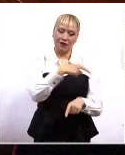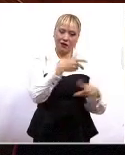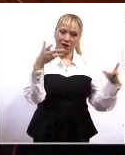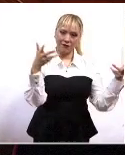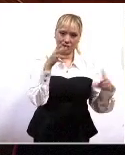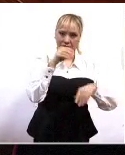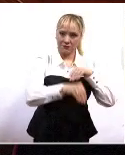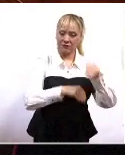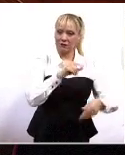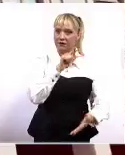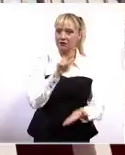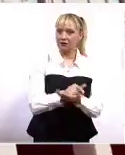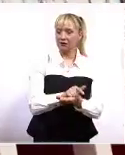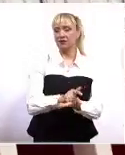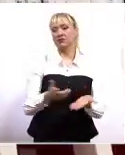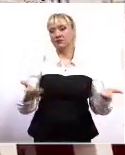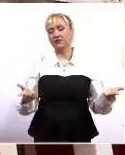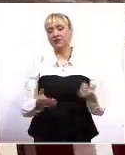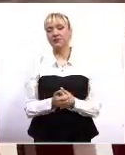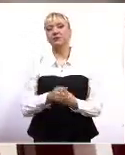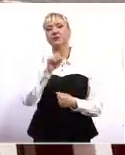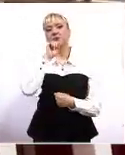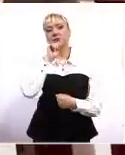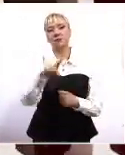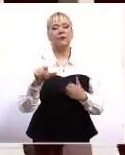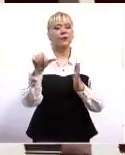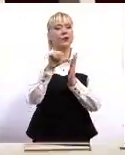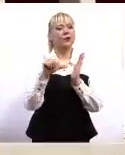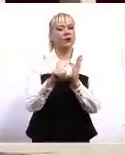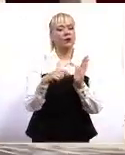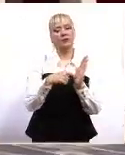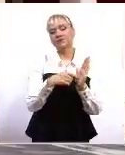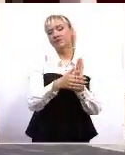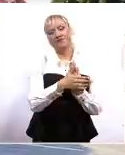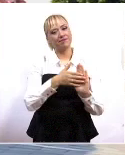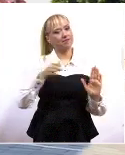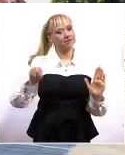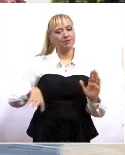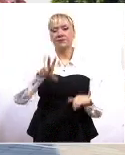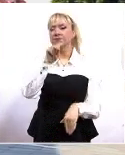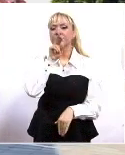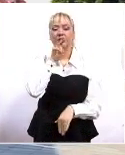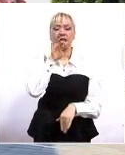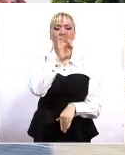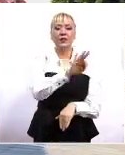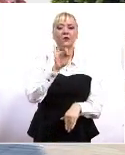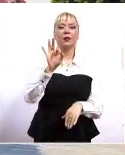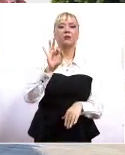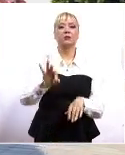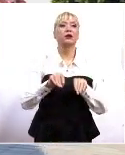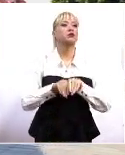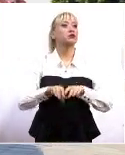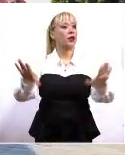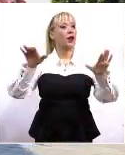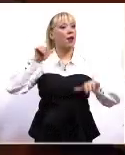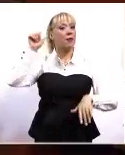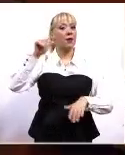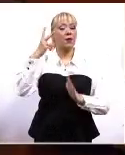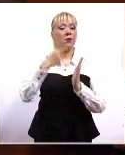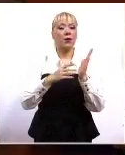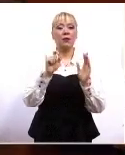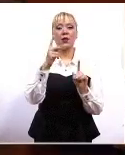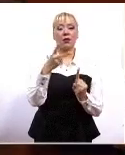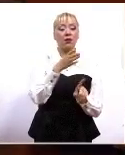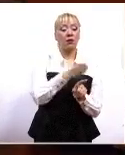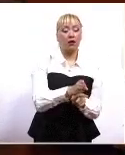los efectos de la decisión está que la invalidez del artículo será retroactiva a la fecha en la que la norma entró en vigor. En